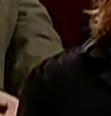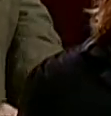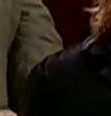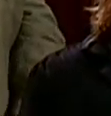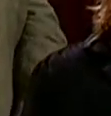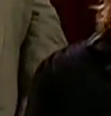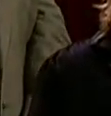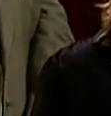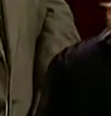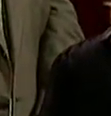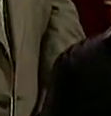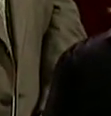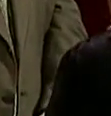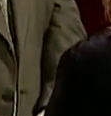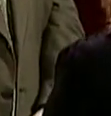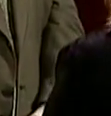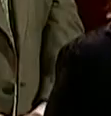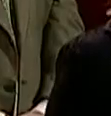honor